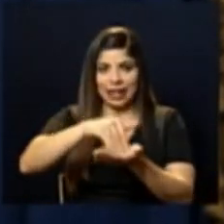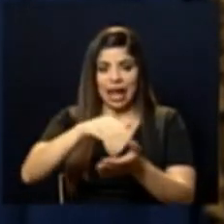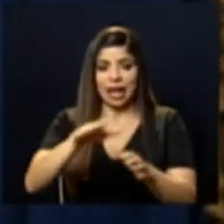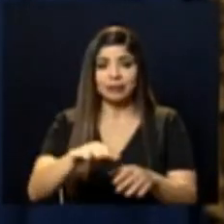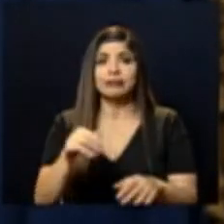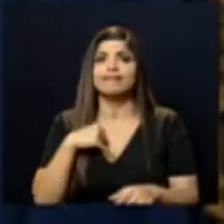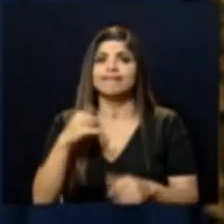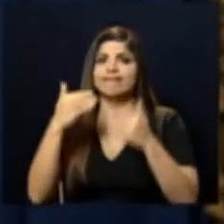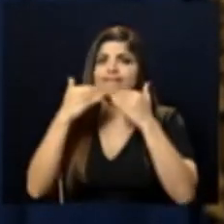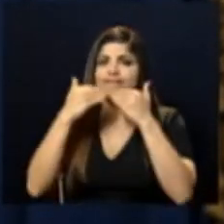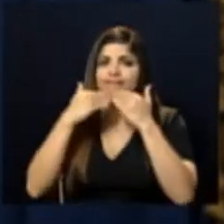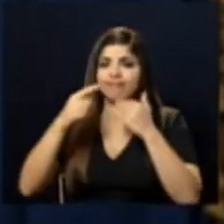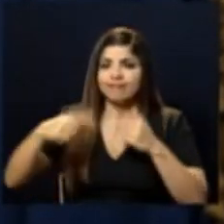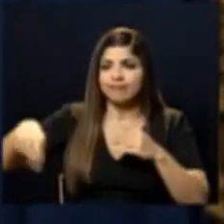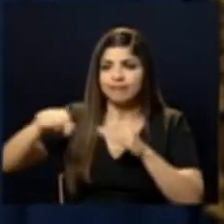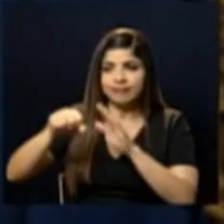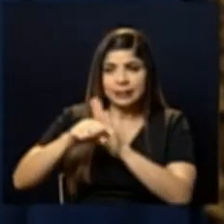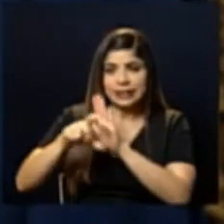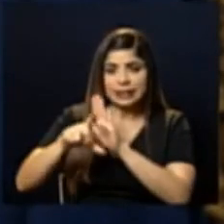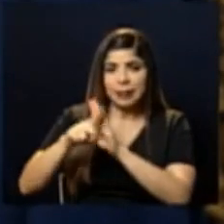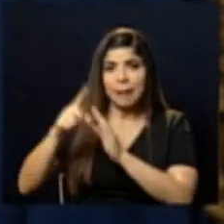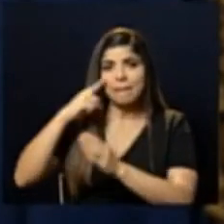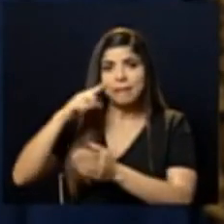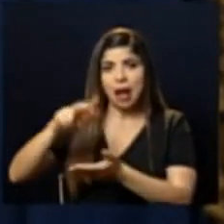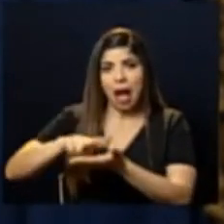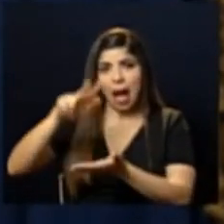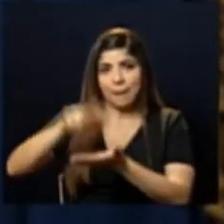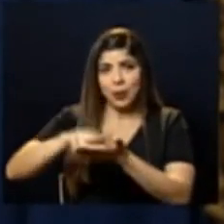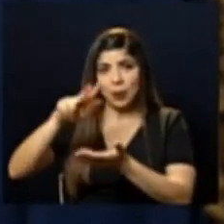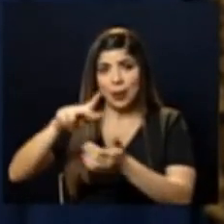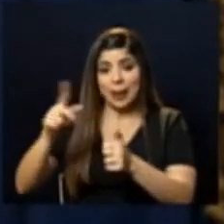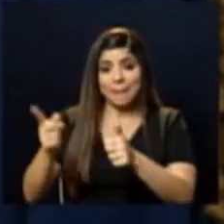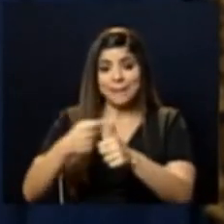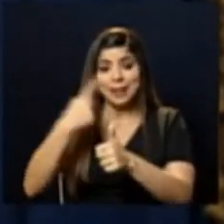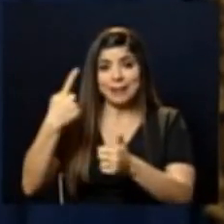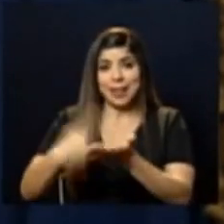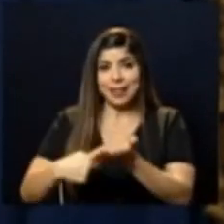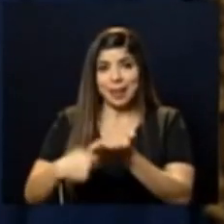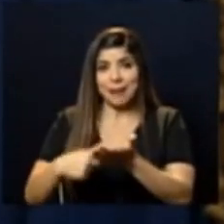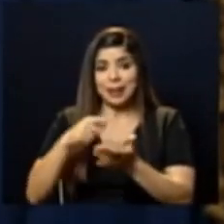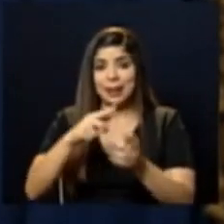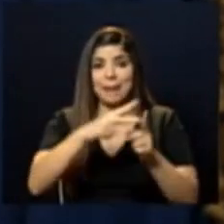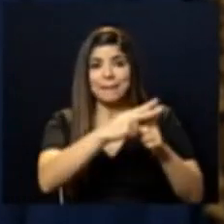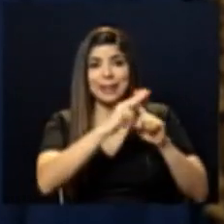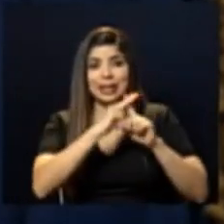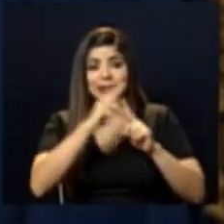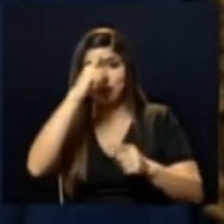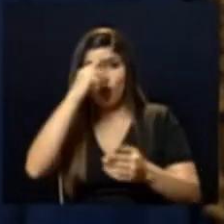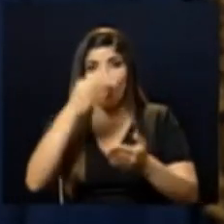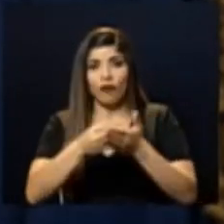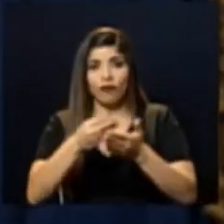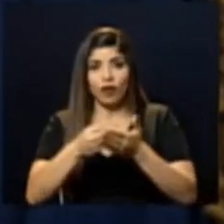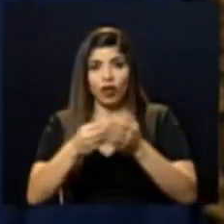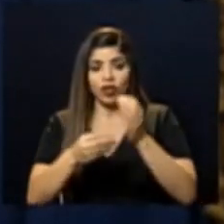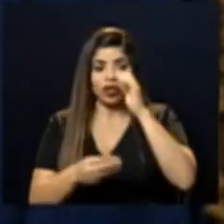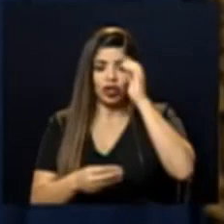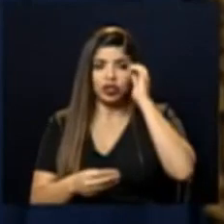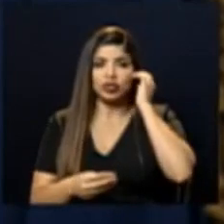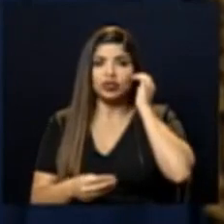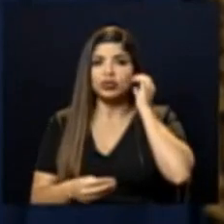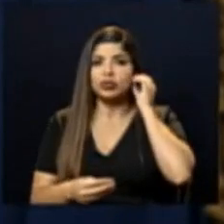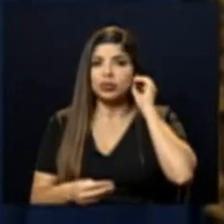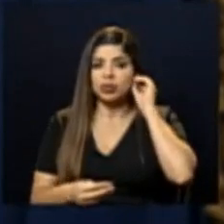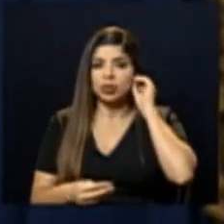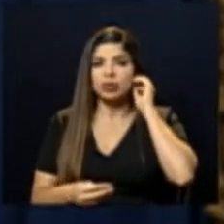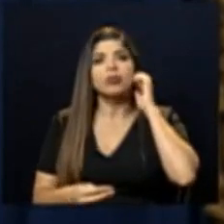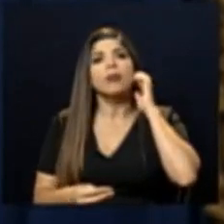Agradezco el apoyo de este Congreso por la aprobación en primer debate del préstamo para financiar el programa